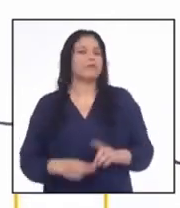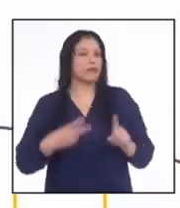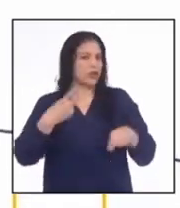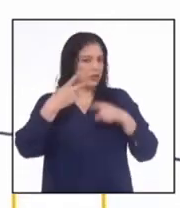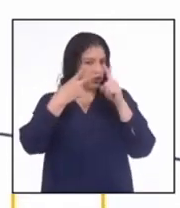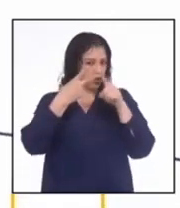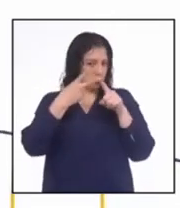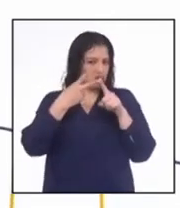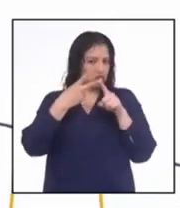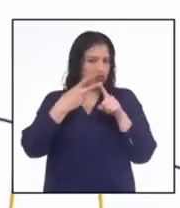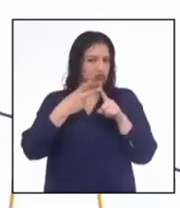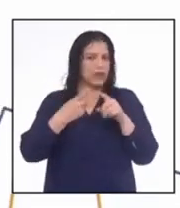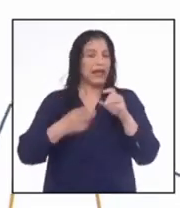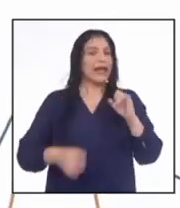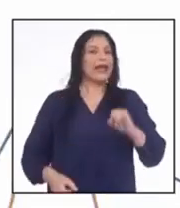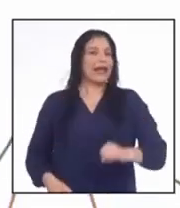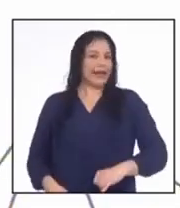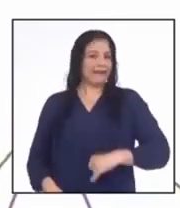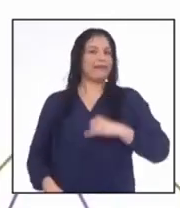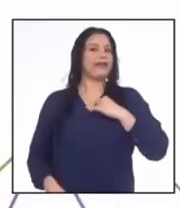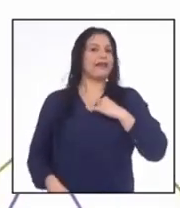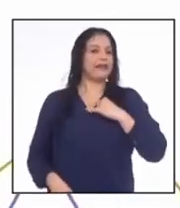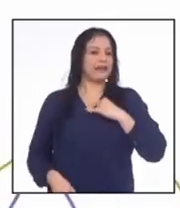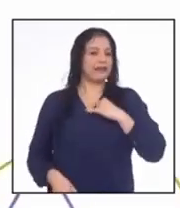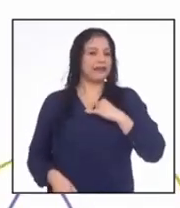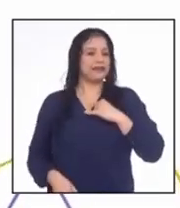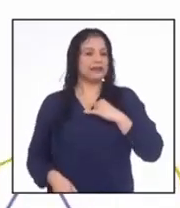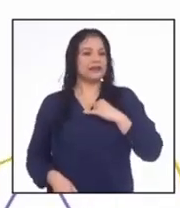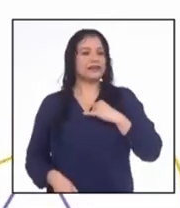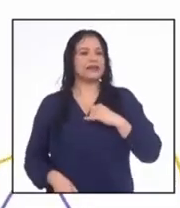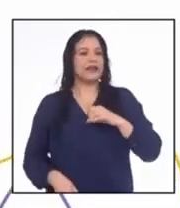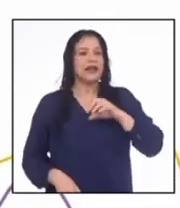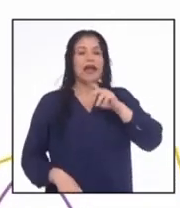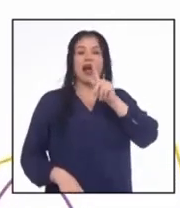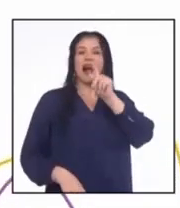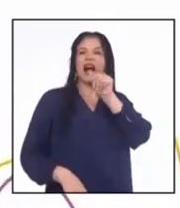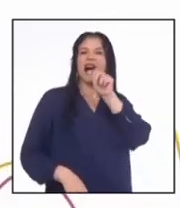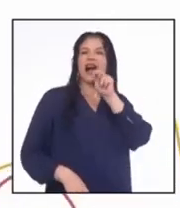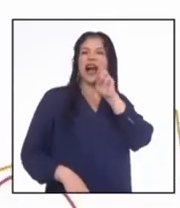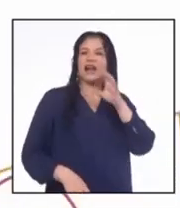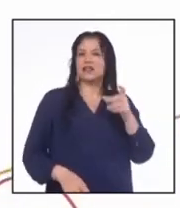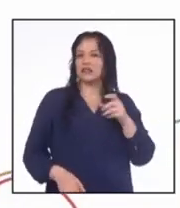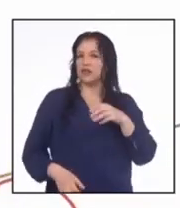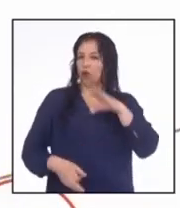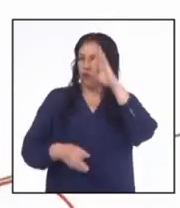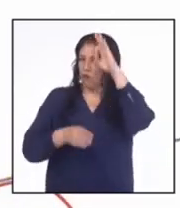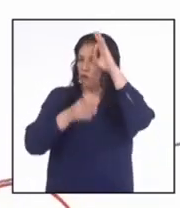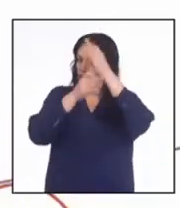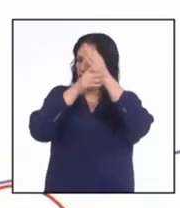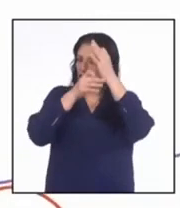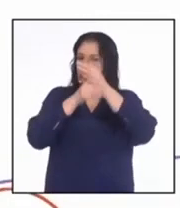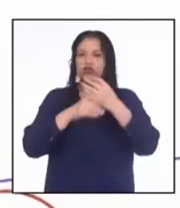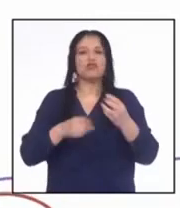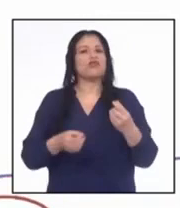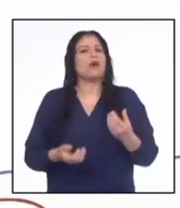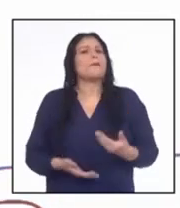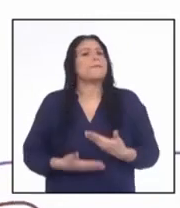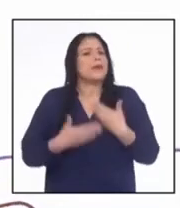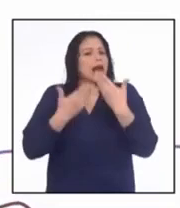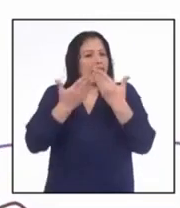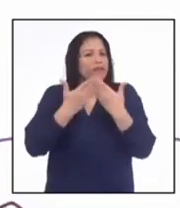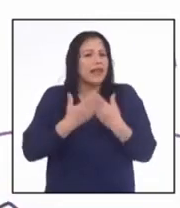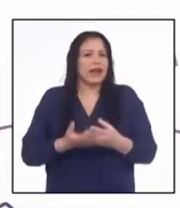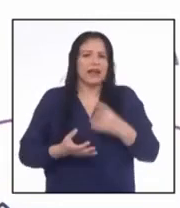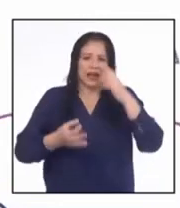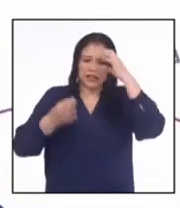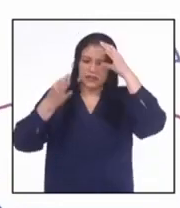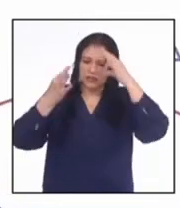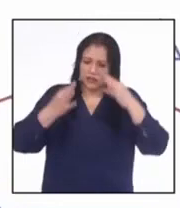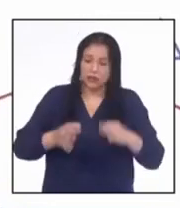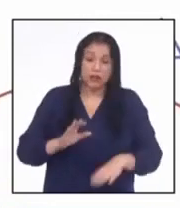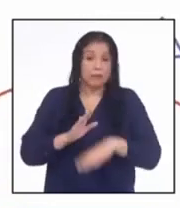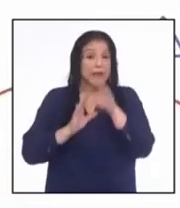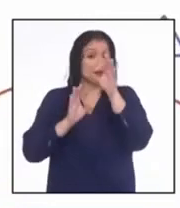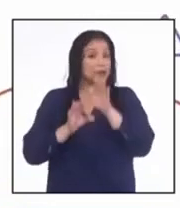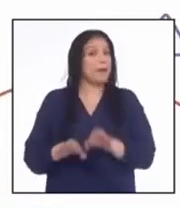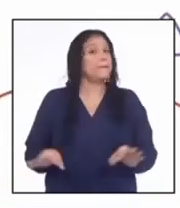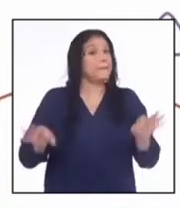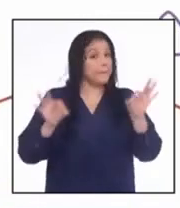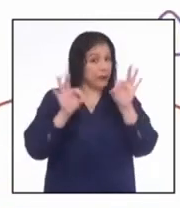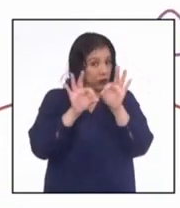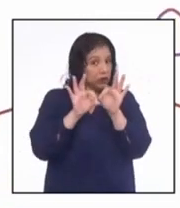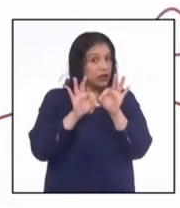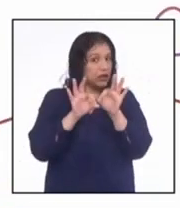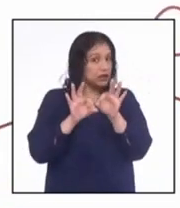2. Integridad. Kant, filósofo alemán, plantea que las acciones y decisiones más